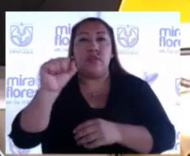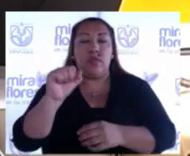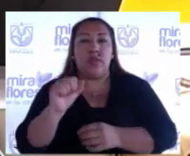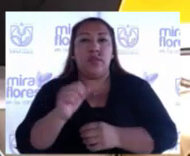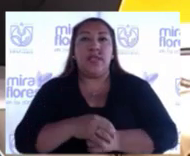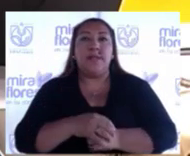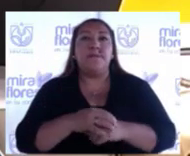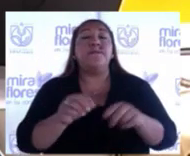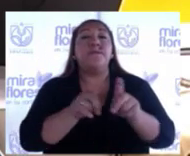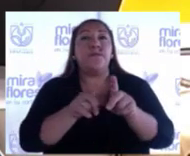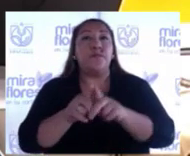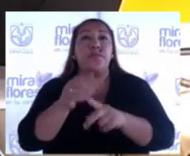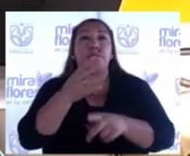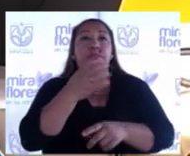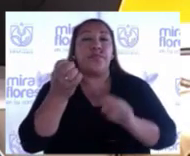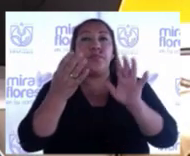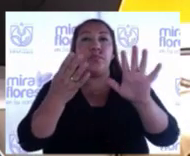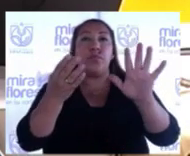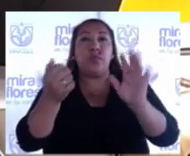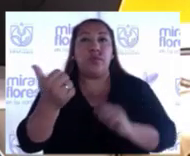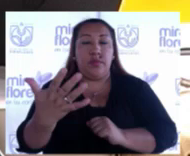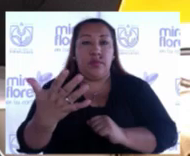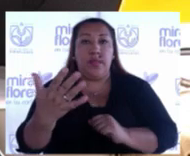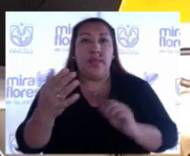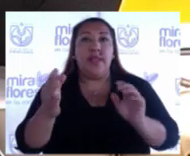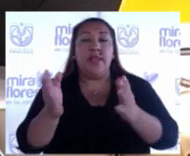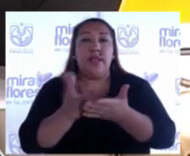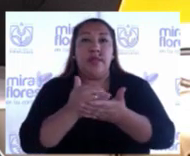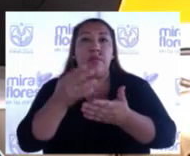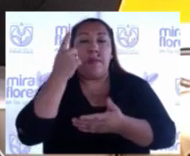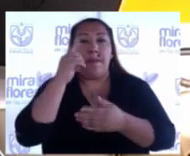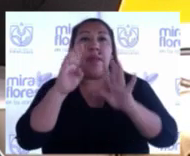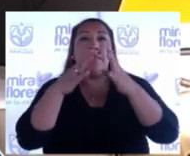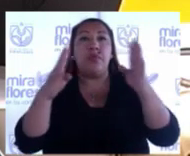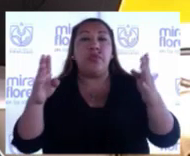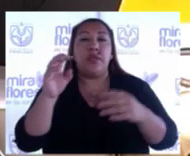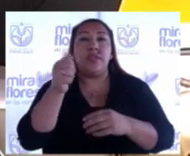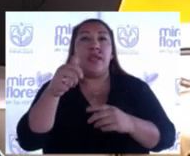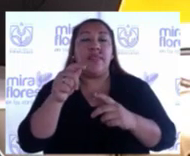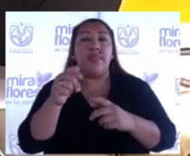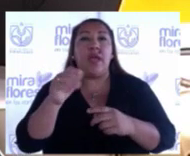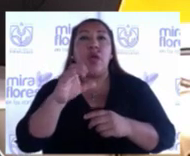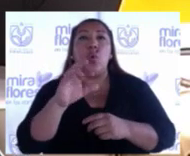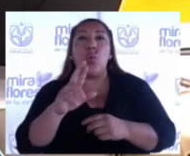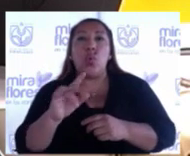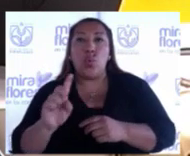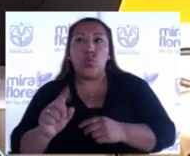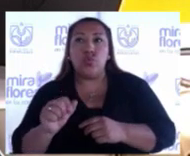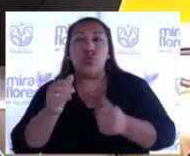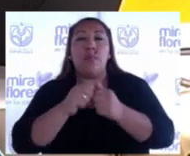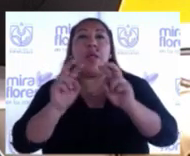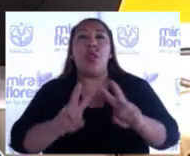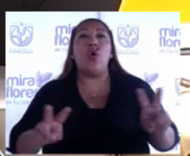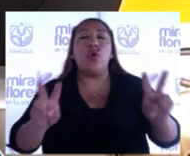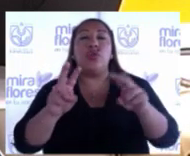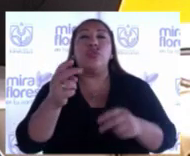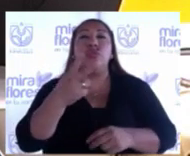91.797,76 soles, así como de 495 libros para la Biblioteca de Santa Cruz por el valor